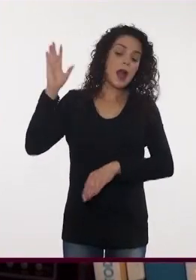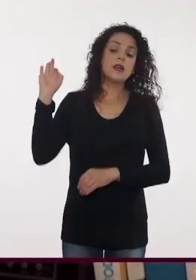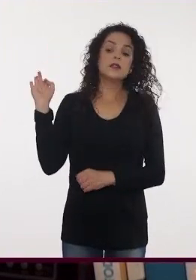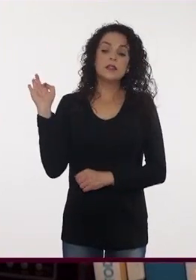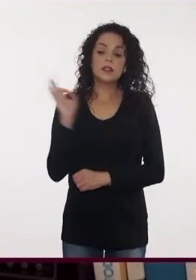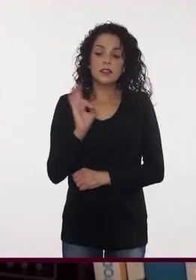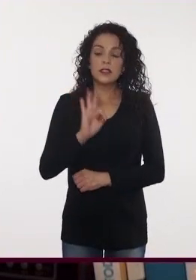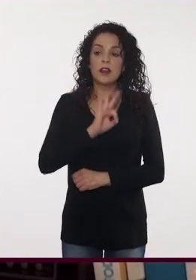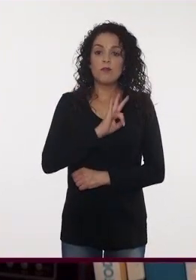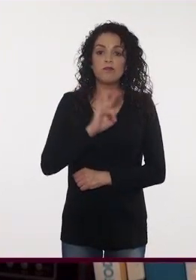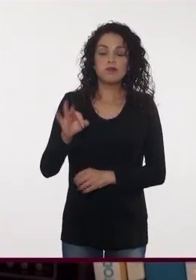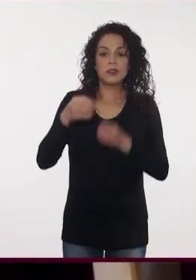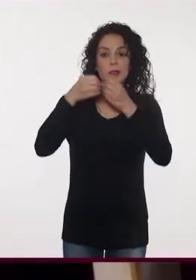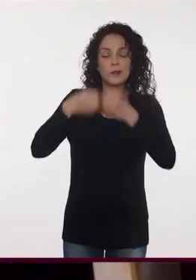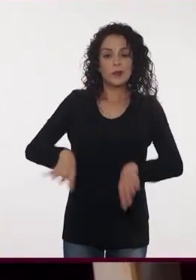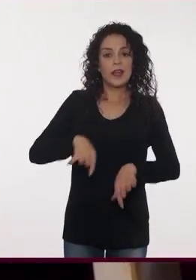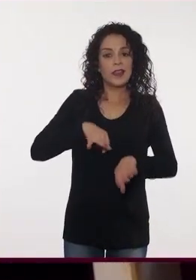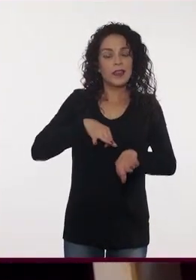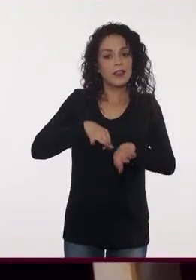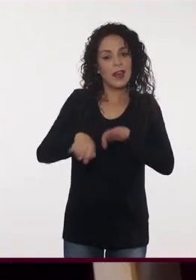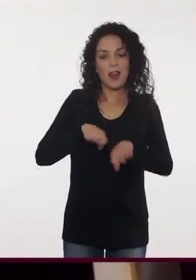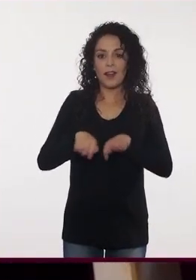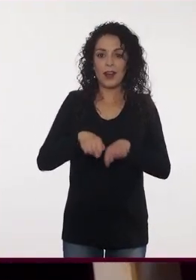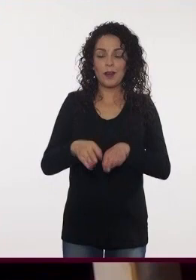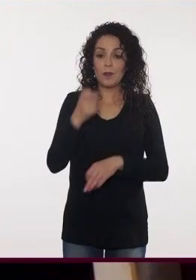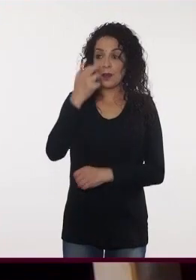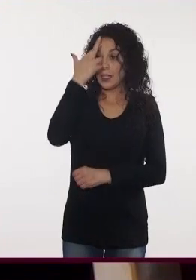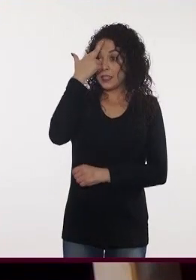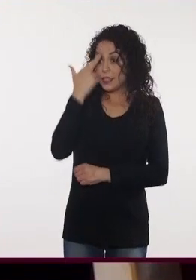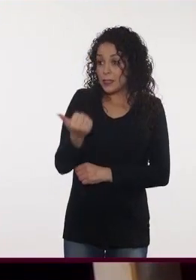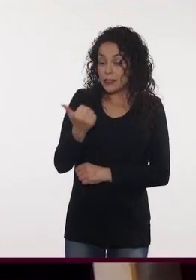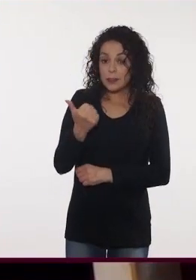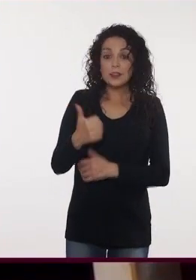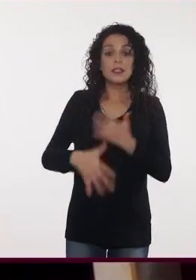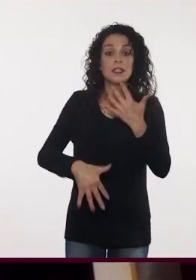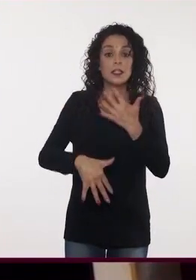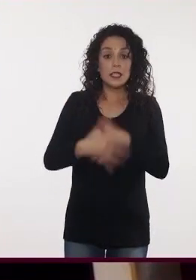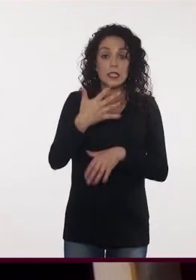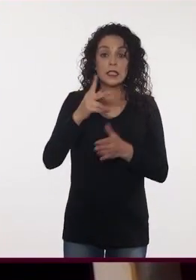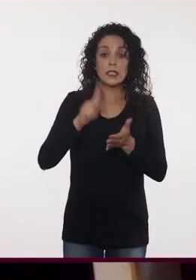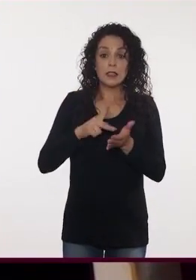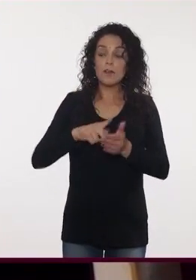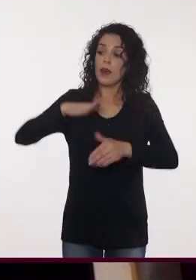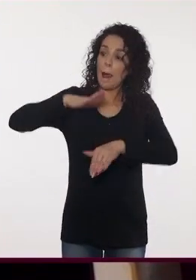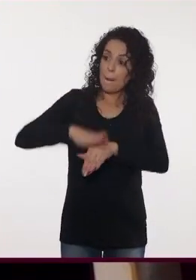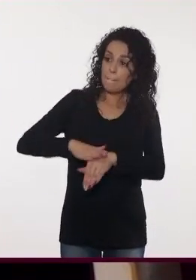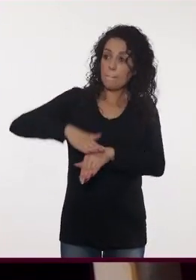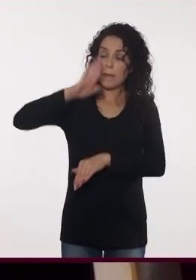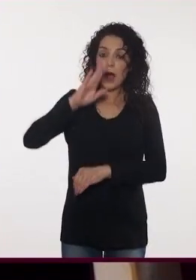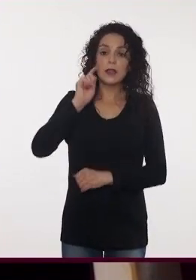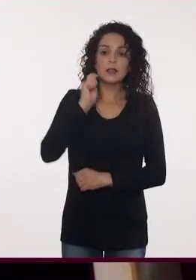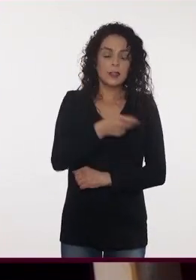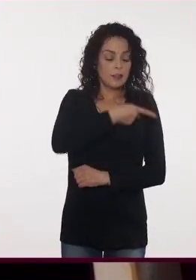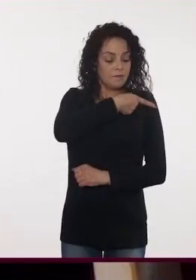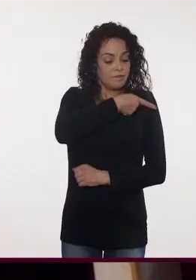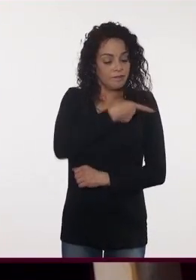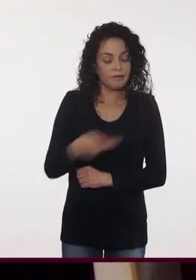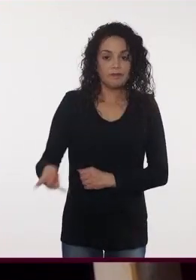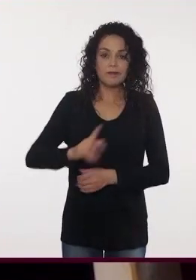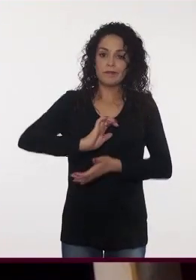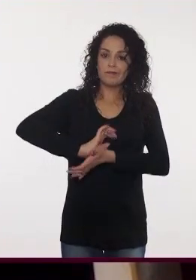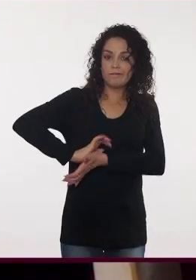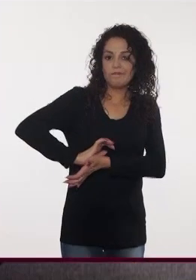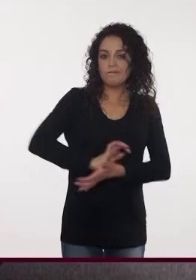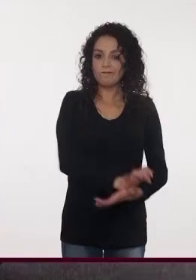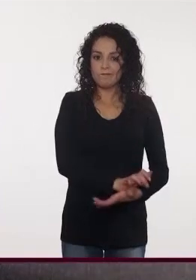de sufrir desempleo y, en consecuencia, 15 veces más probabilidad de vivir en pobreza y